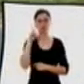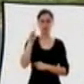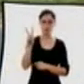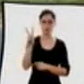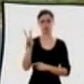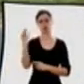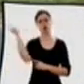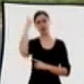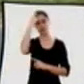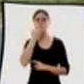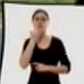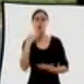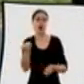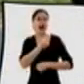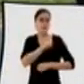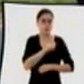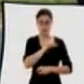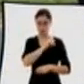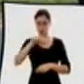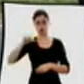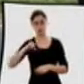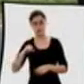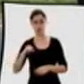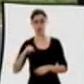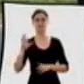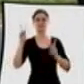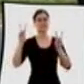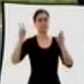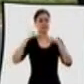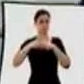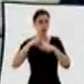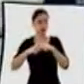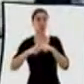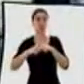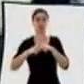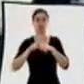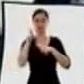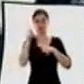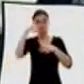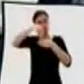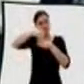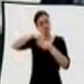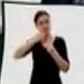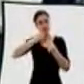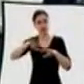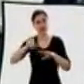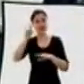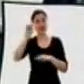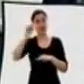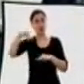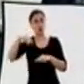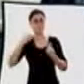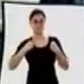film nos acerca a conceptos como el amor, la autonomía personal, la sexualidad, en una historia donde